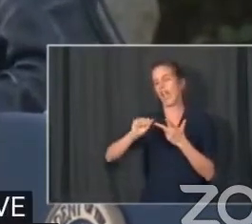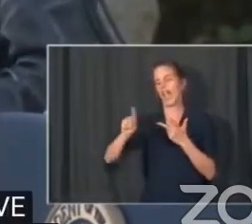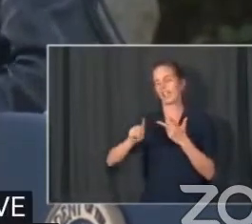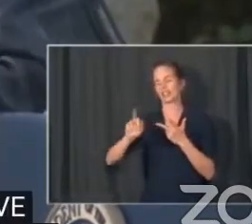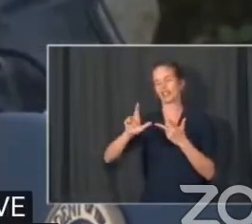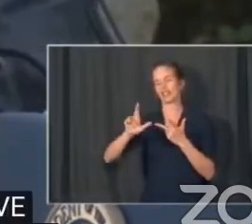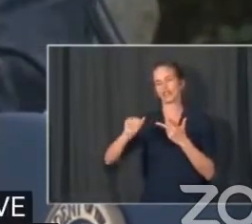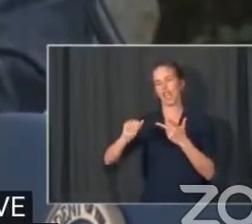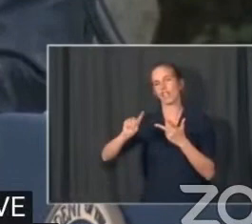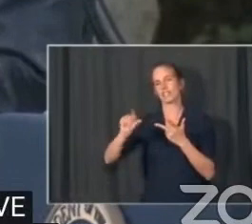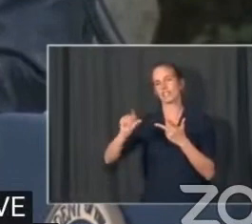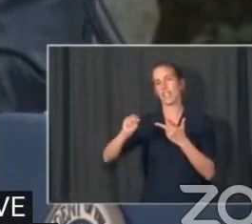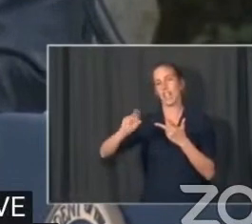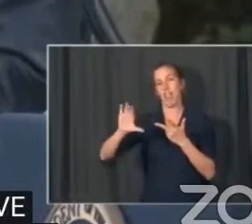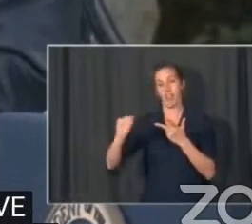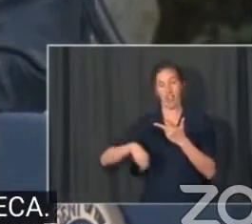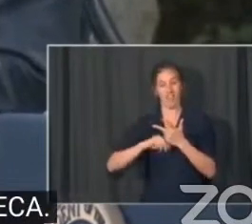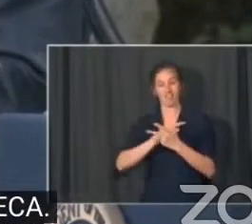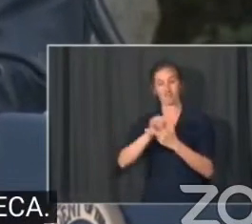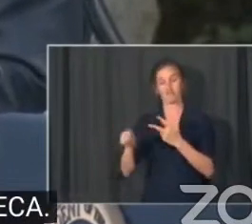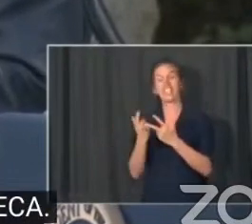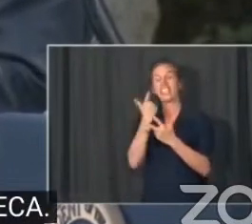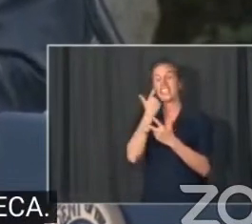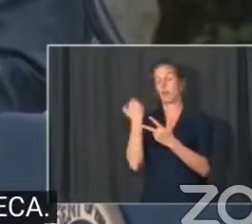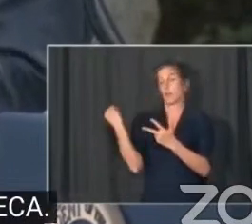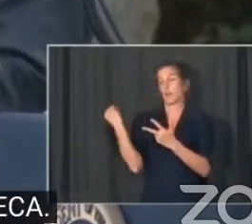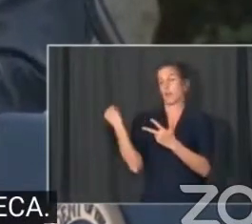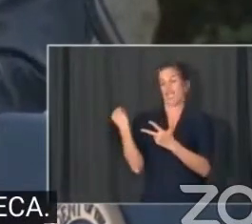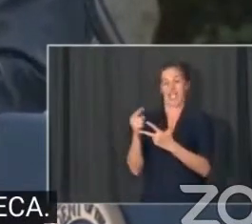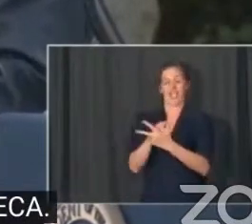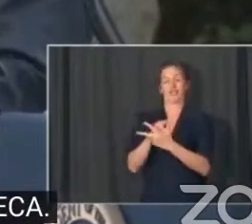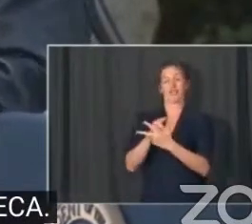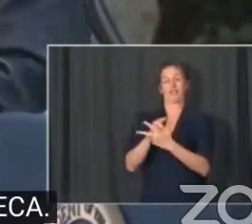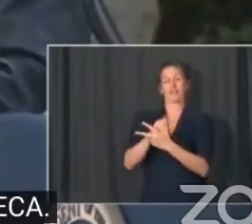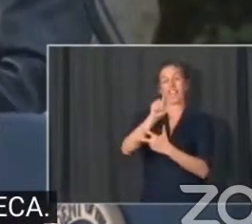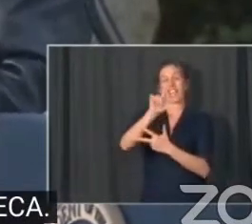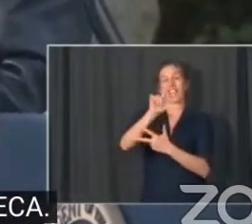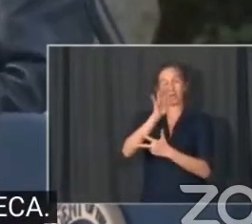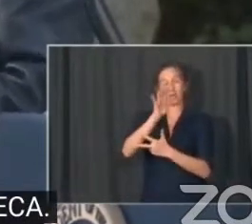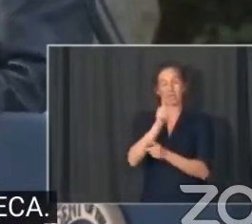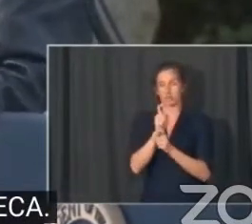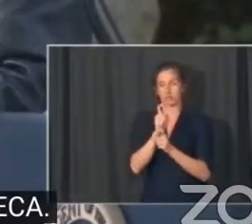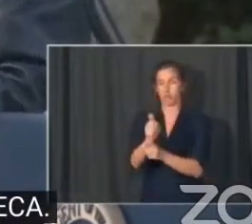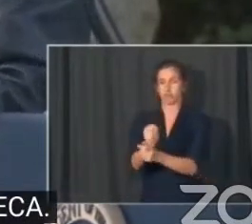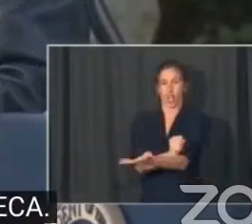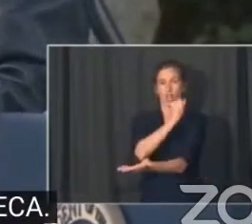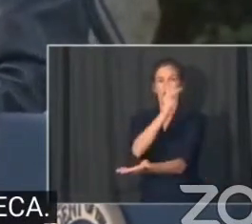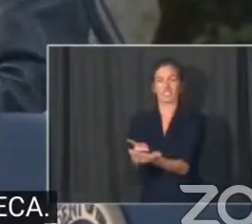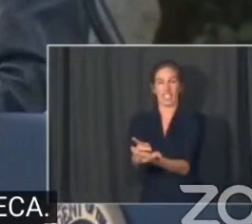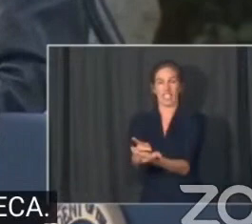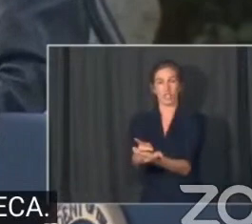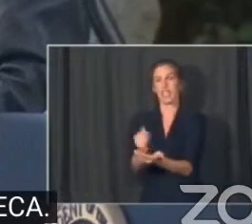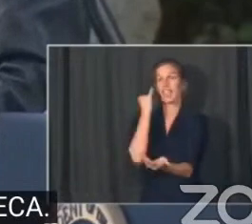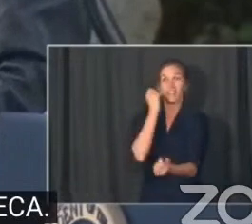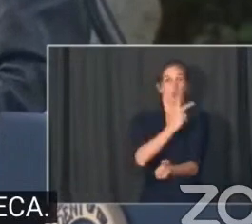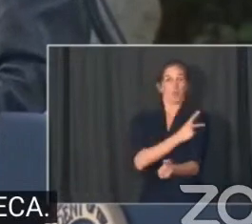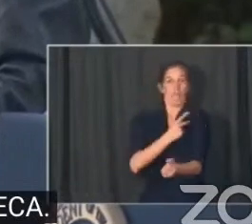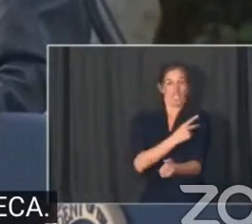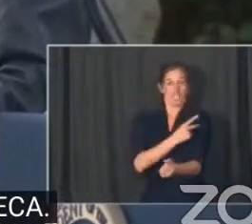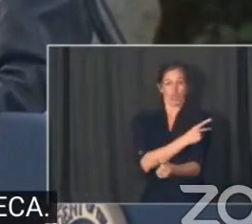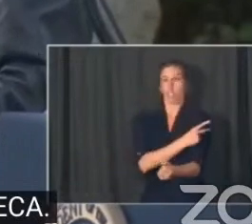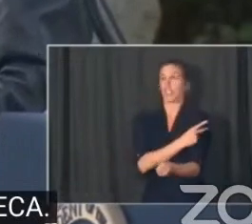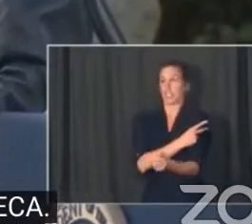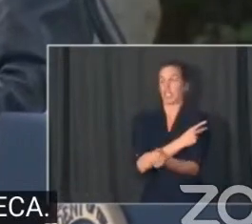señor presidente dijo que hemos anunciado el trabajo continuo con Regeneron, AstraZeneca,